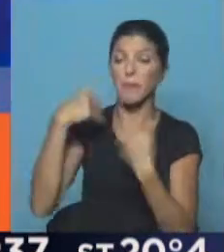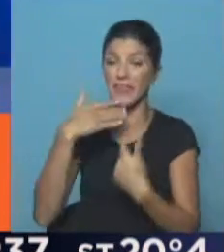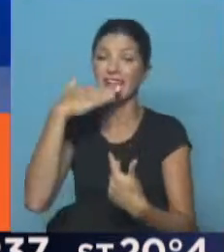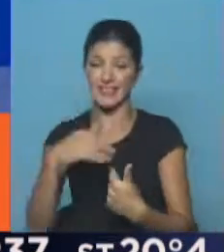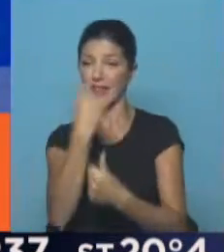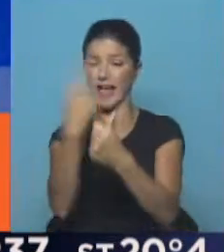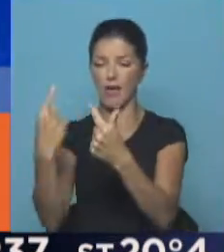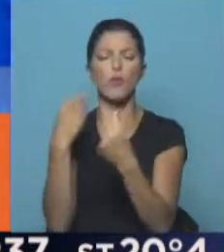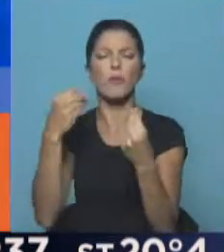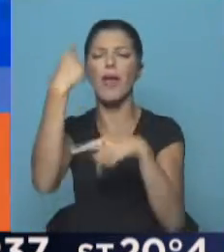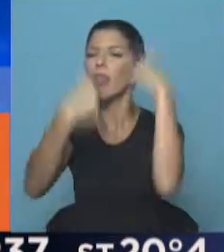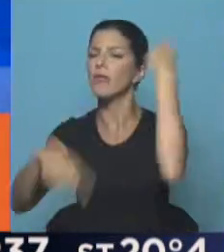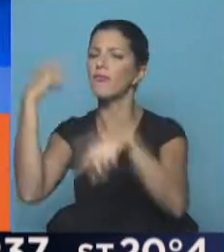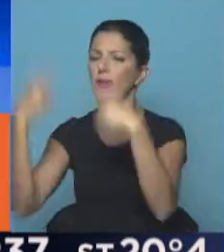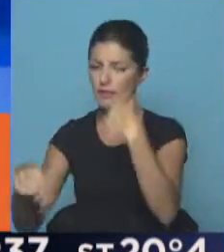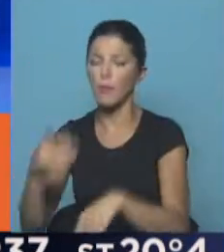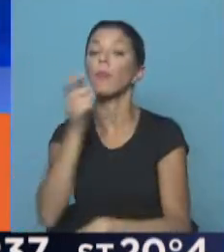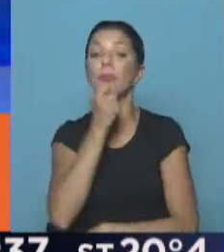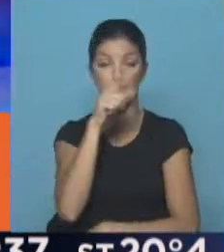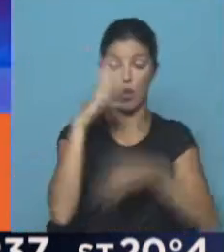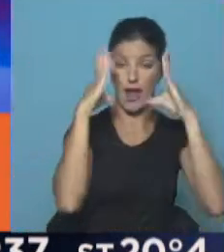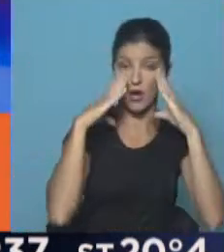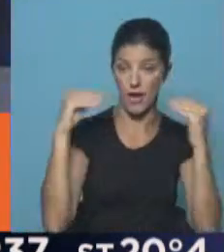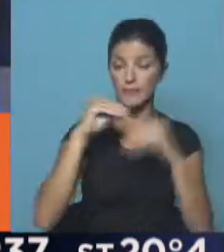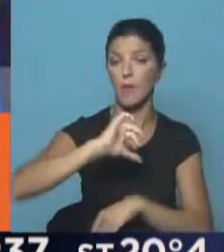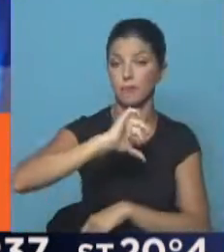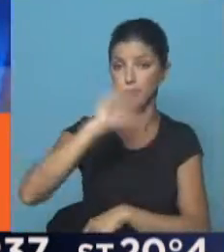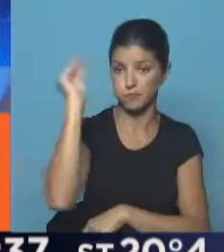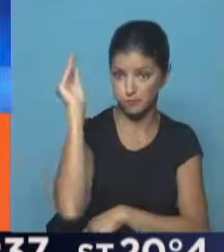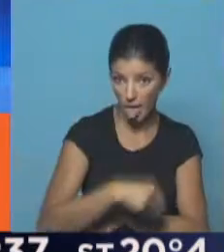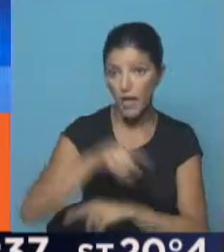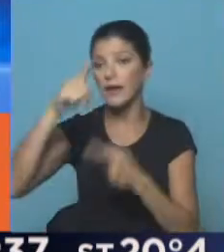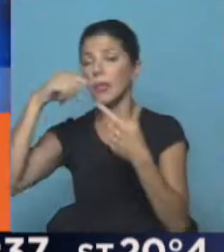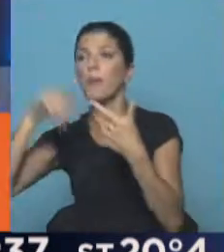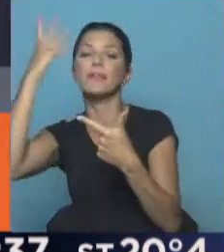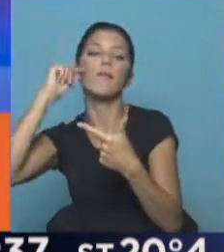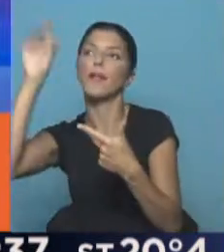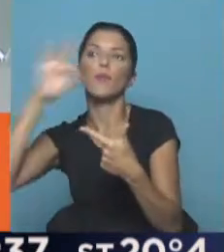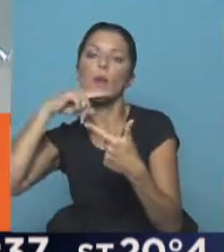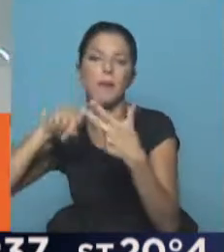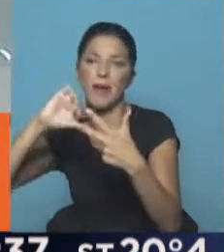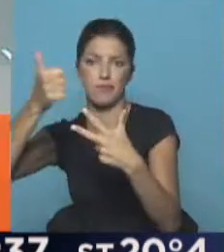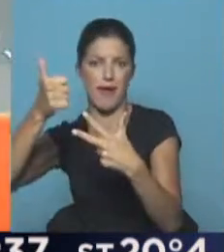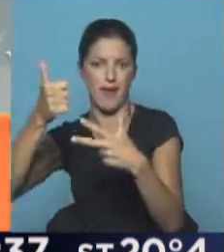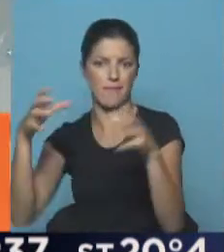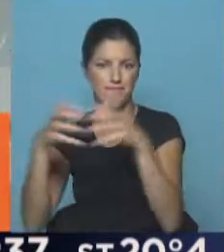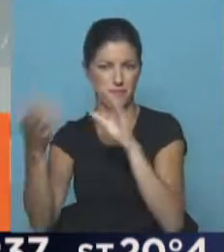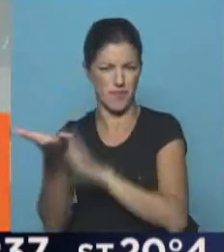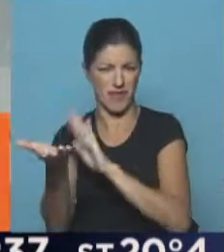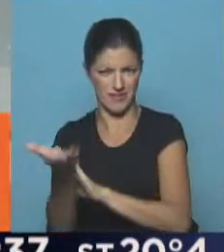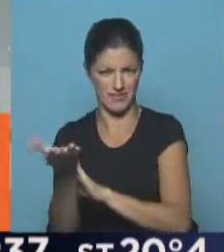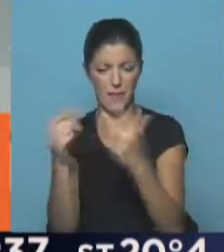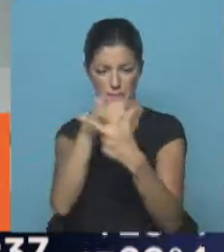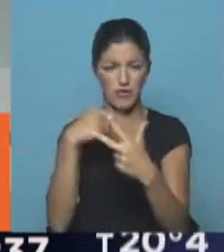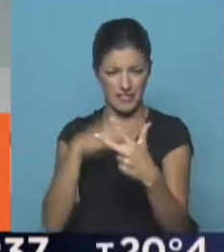entender por qué en Holanda sale derrotada y por qué puede ganar que yo en Francia o en Alemania. También lo que tenemos que empezar a tener en cuenta son